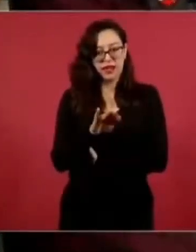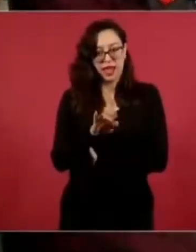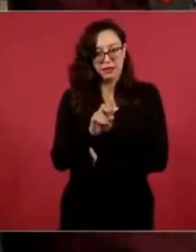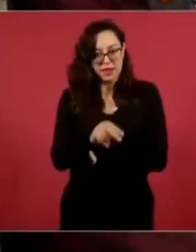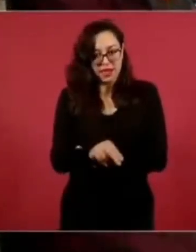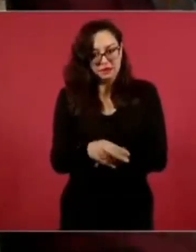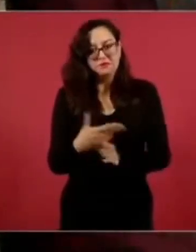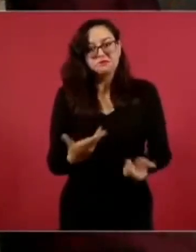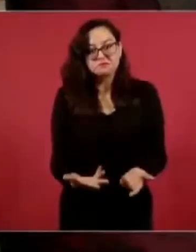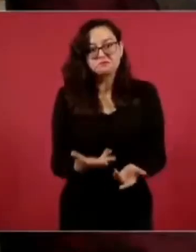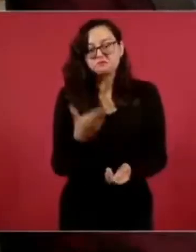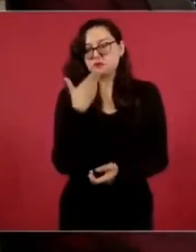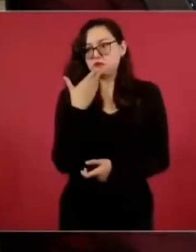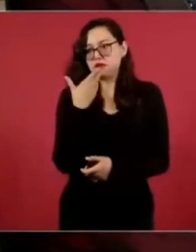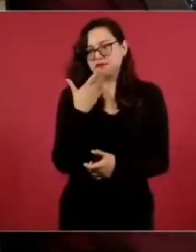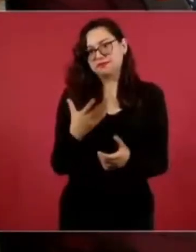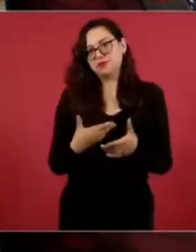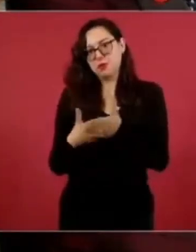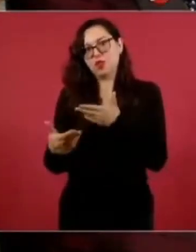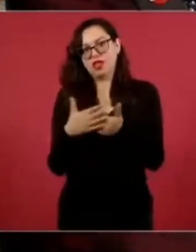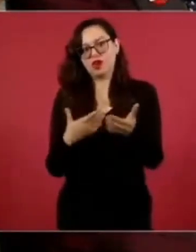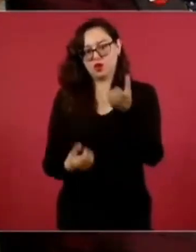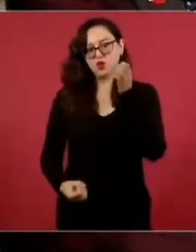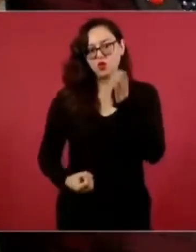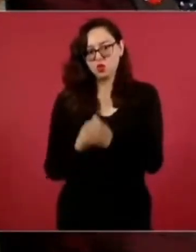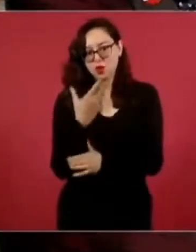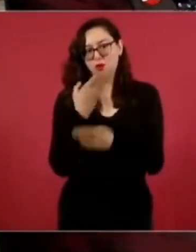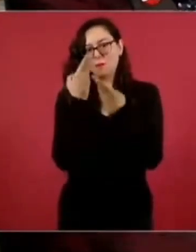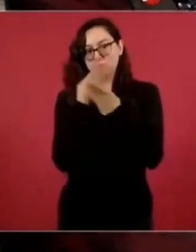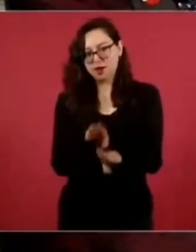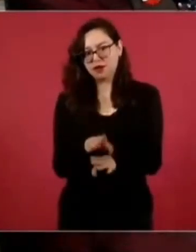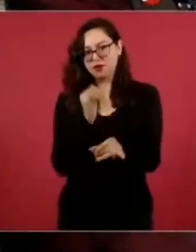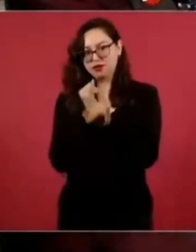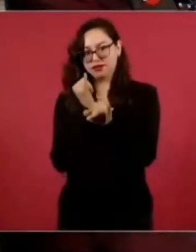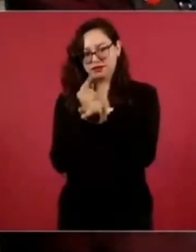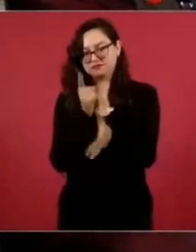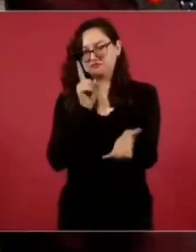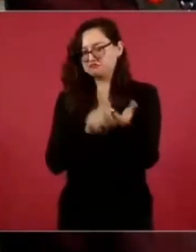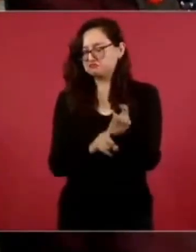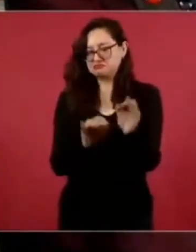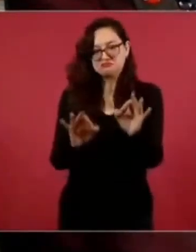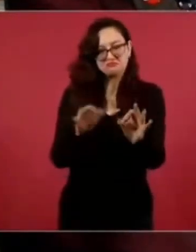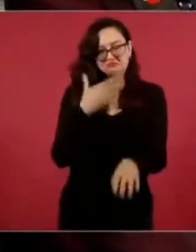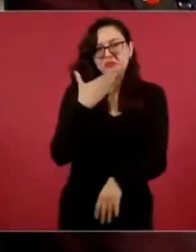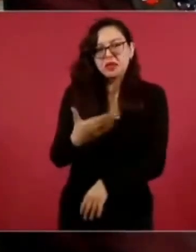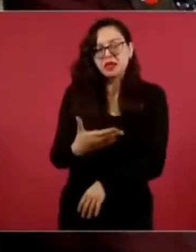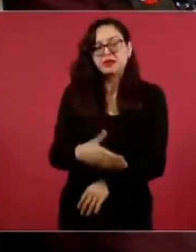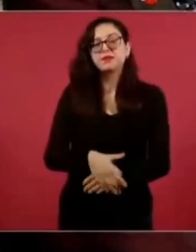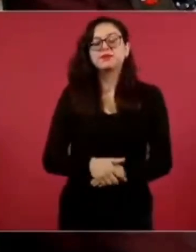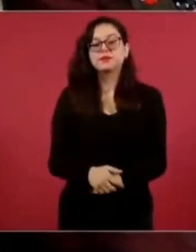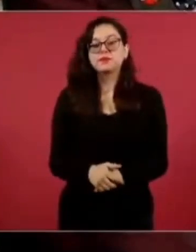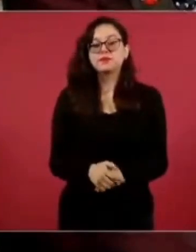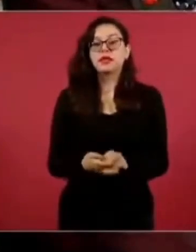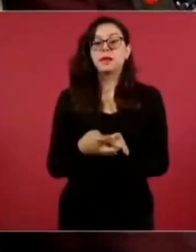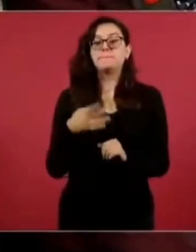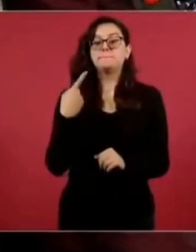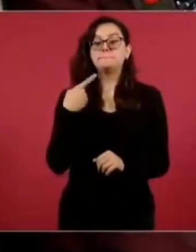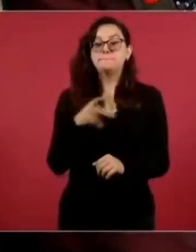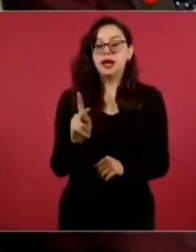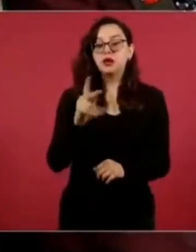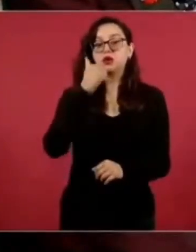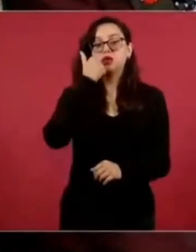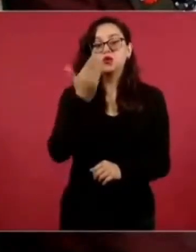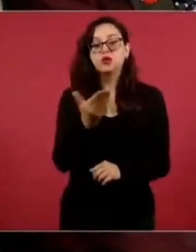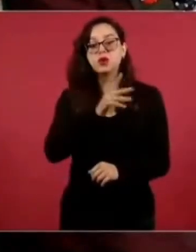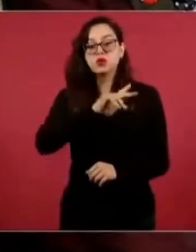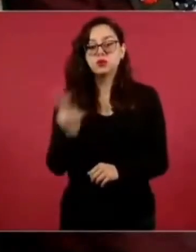lo que es banca electrónica y banca digital. Pero viendo este ejemplo, yo le quisiera preguntar respecto a lo